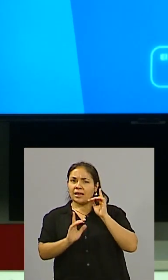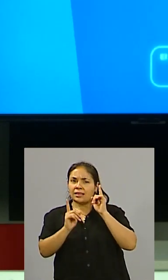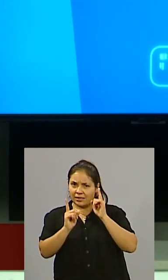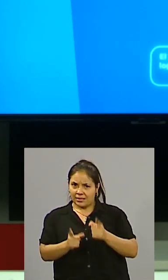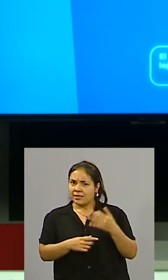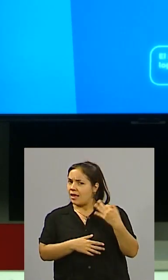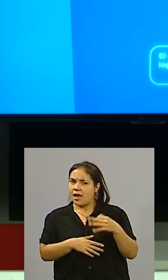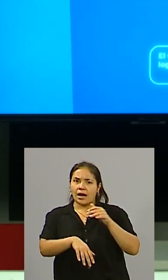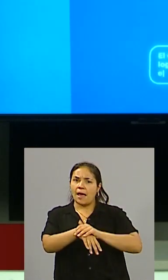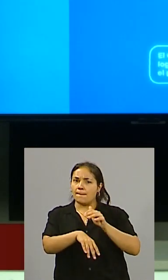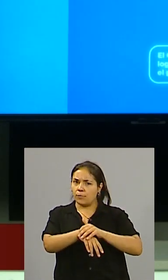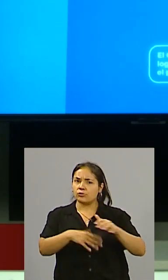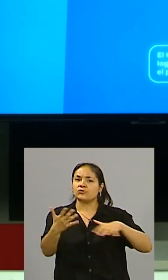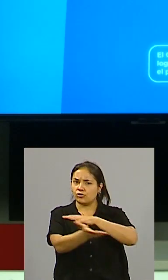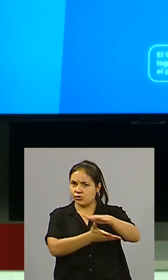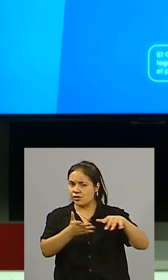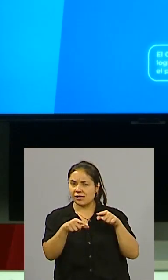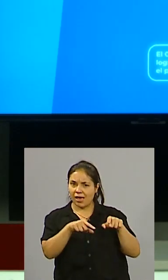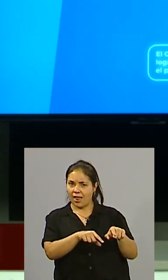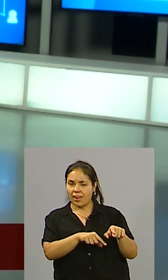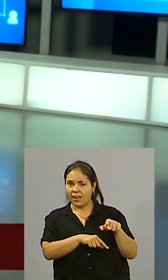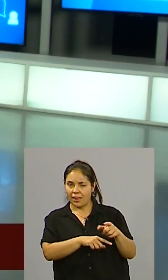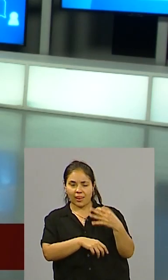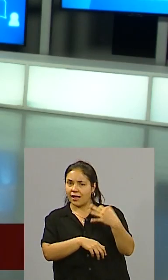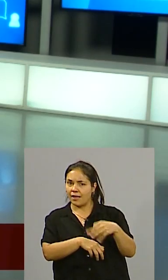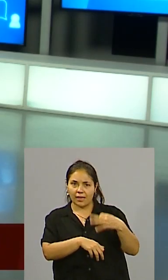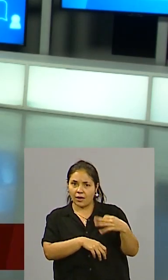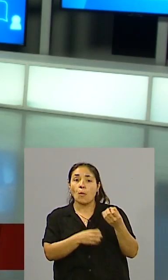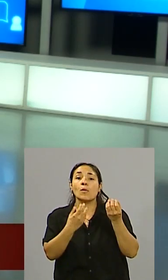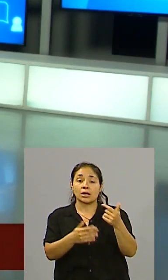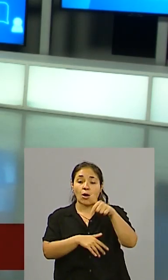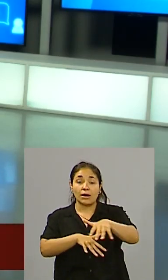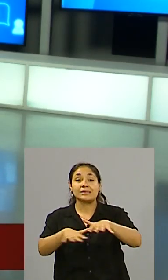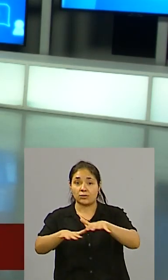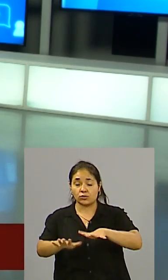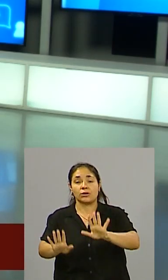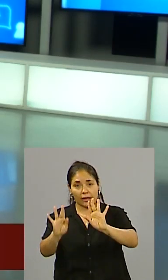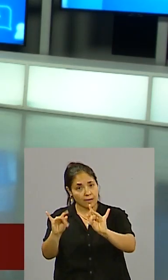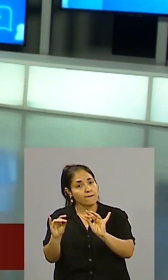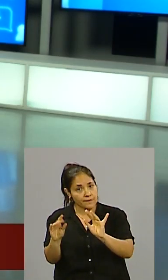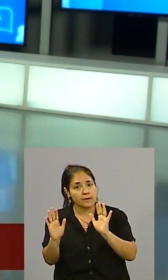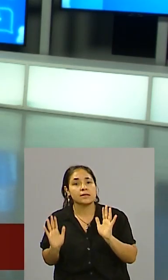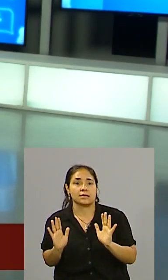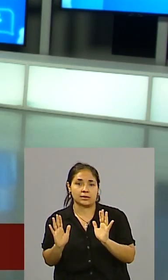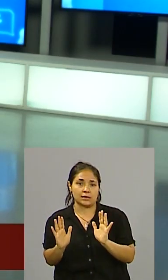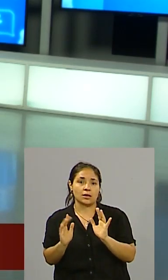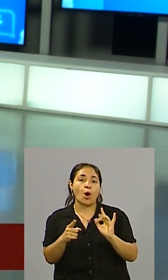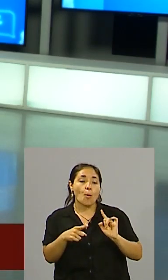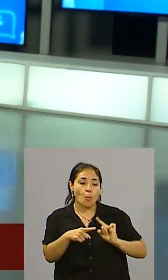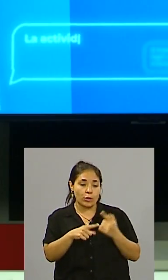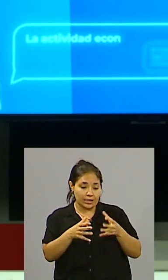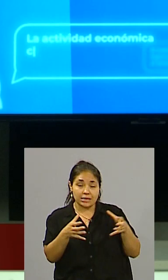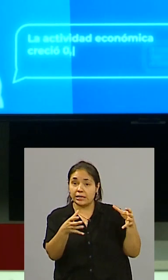cierta responsabilidad social, sí. porque estamos en un momento complicado y necesitamos que la clase política